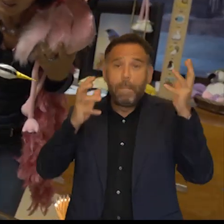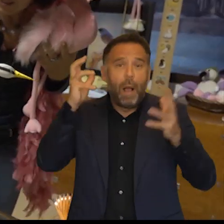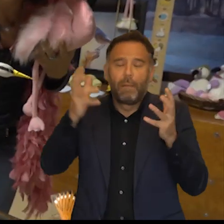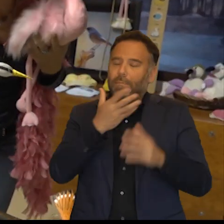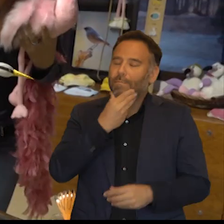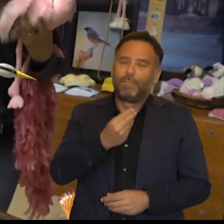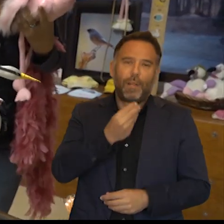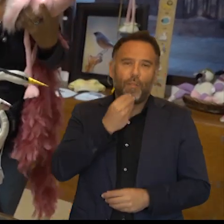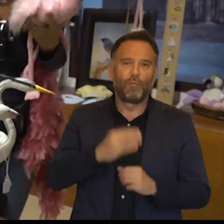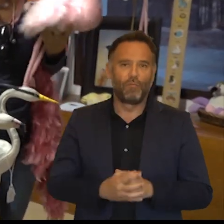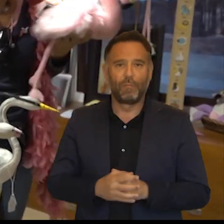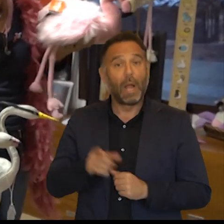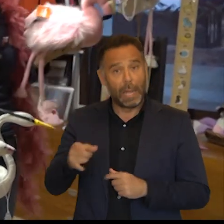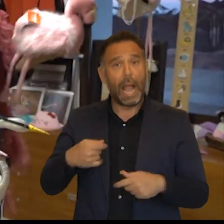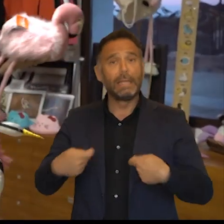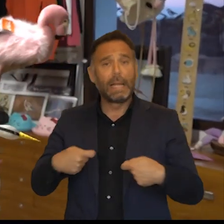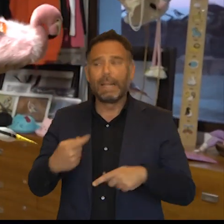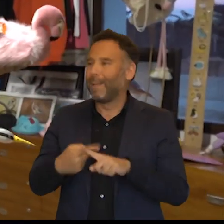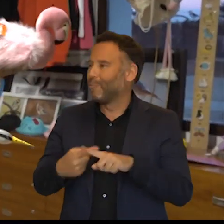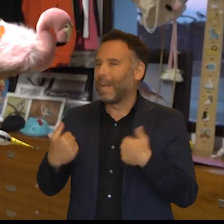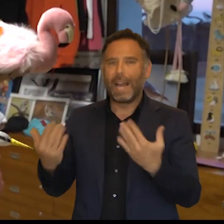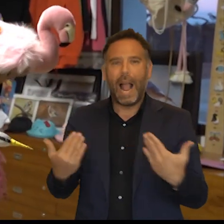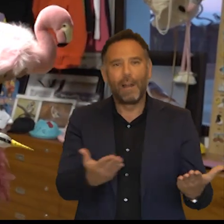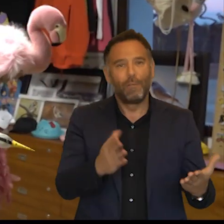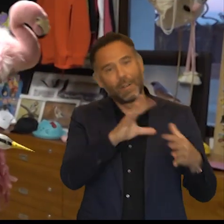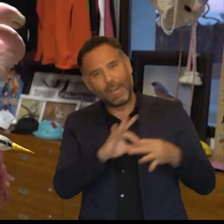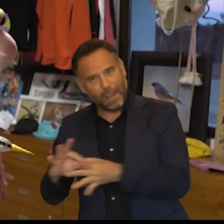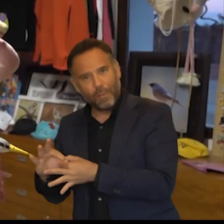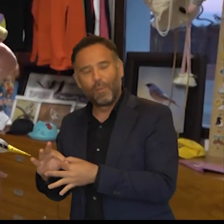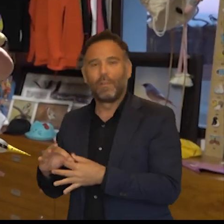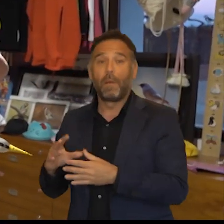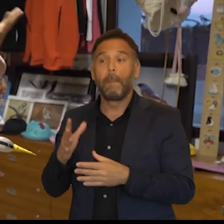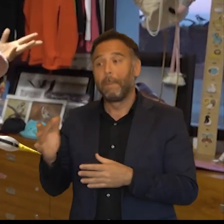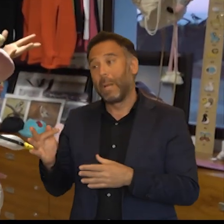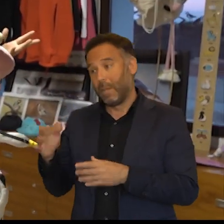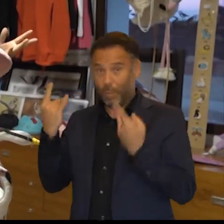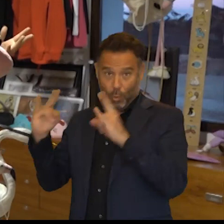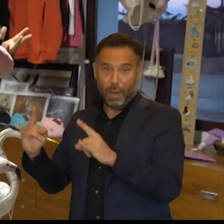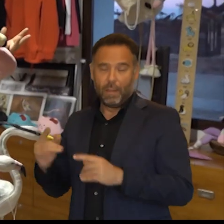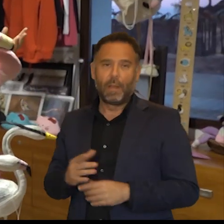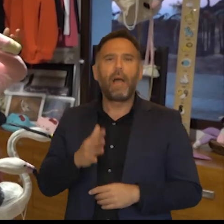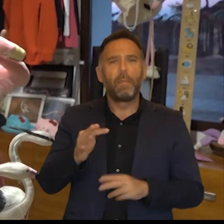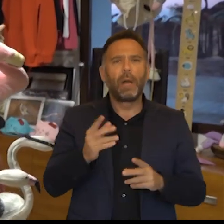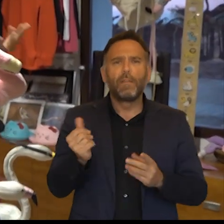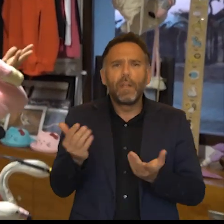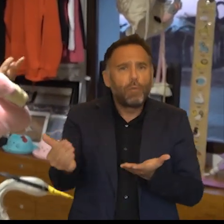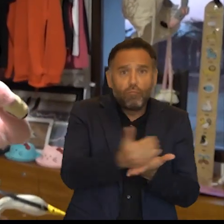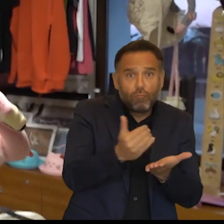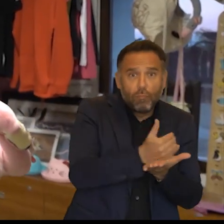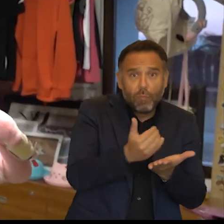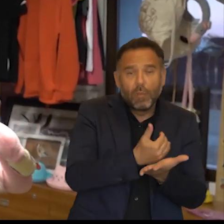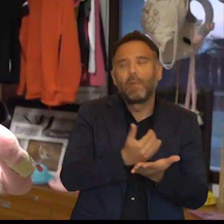animal, mira qué bonito. Aquí estamos con una tienda de regalos y todo lo que se recauda aquí va